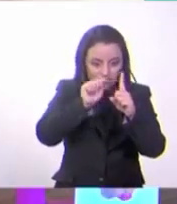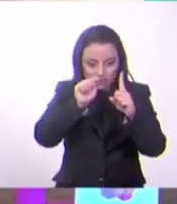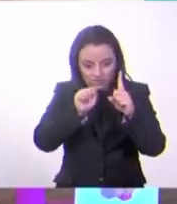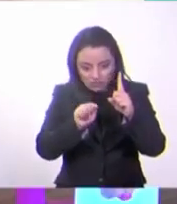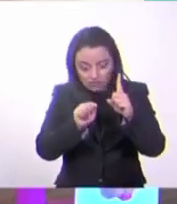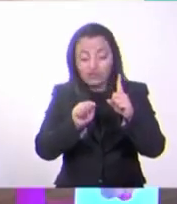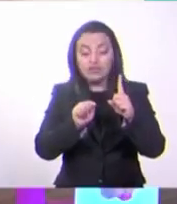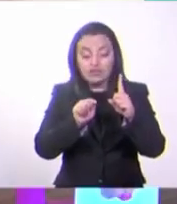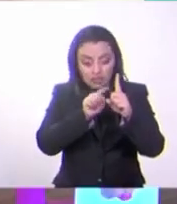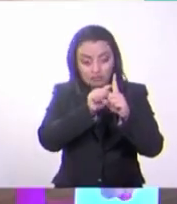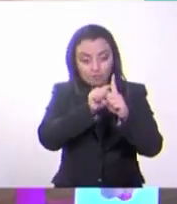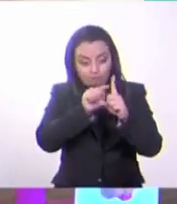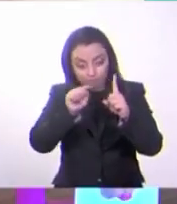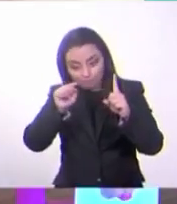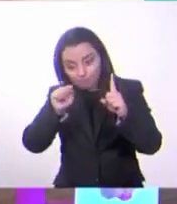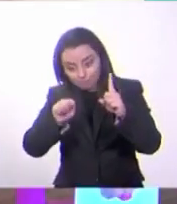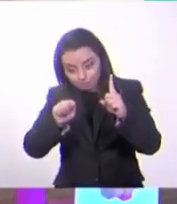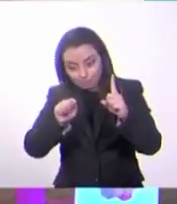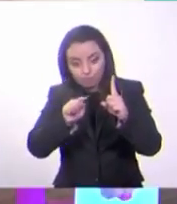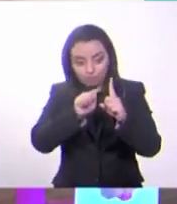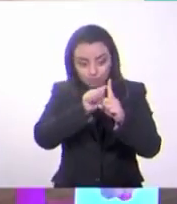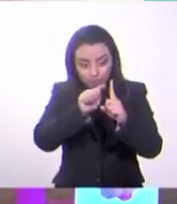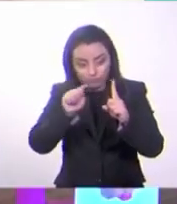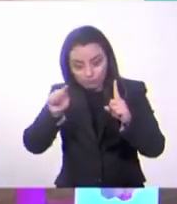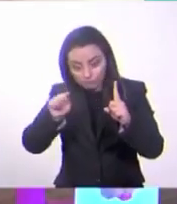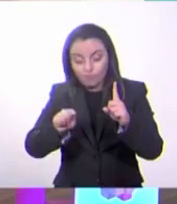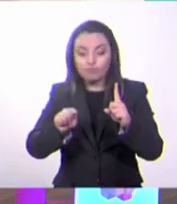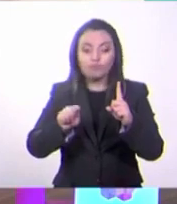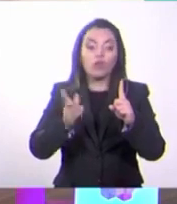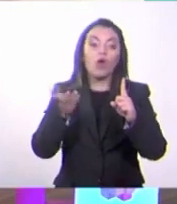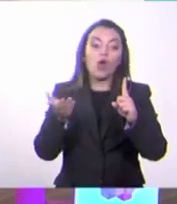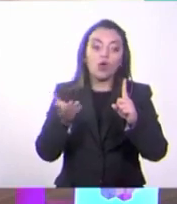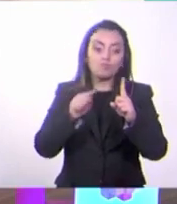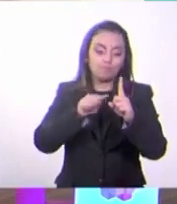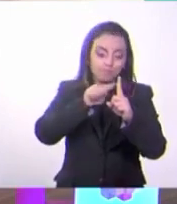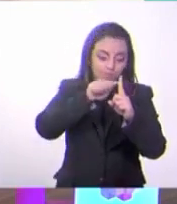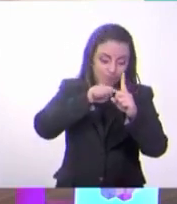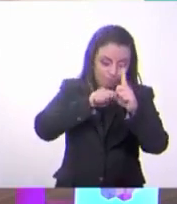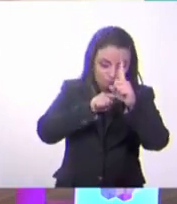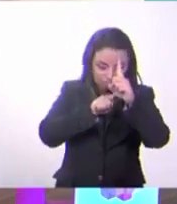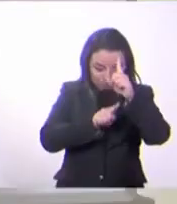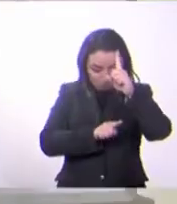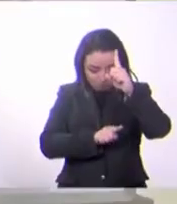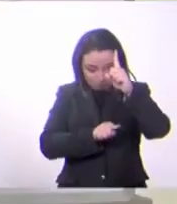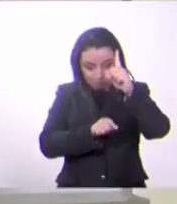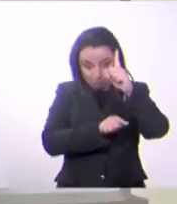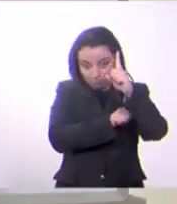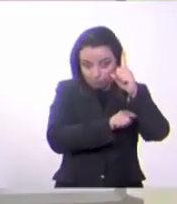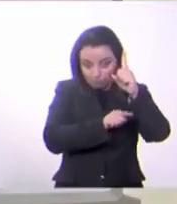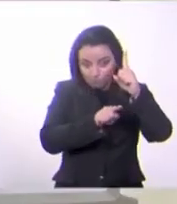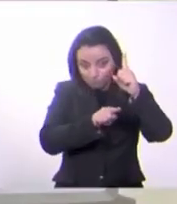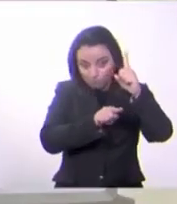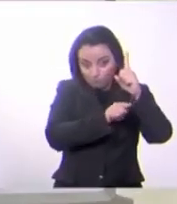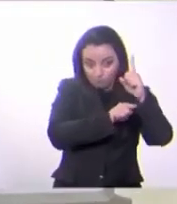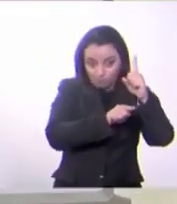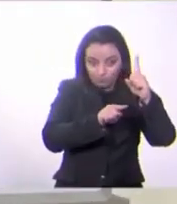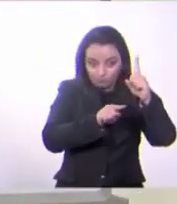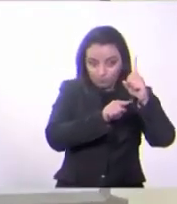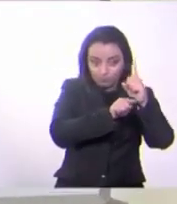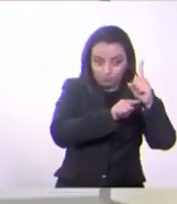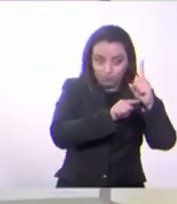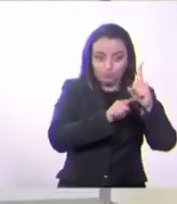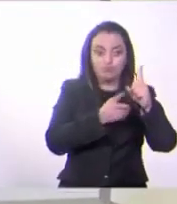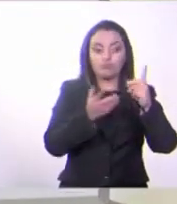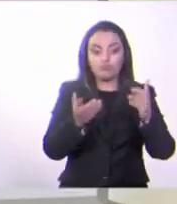en X. Y estos números aquí que se salen también, ¿verdad? Sí, lo que pasa es que ya este plano ya no tiene Sí, más pero espacio, esto se pero va la al recta infinito.